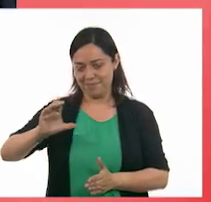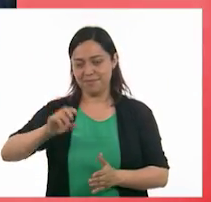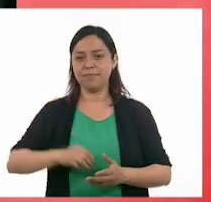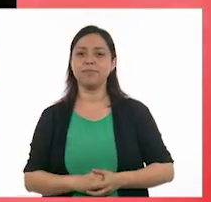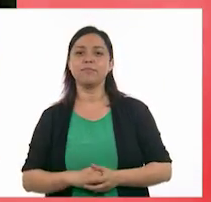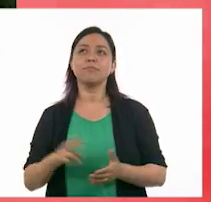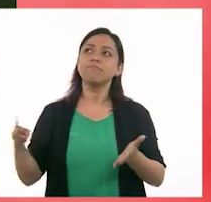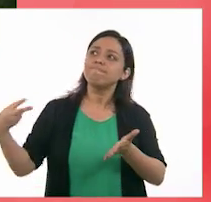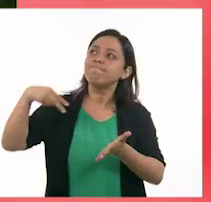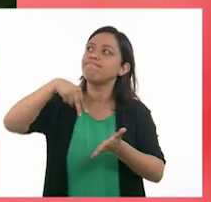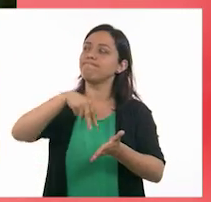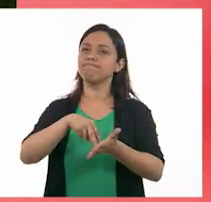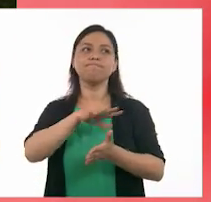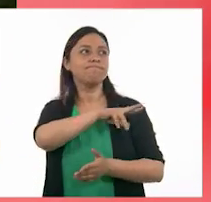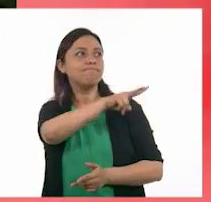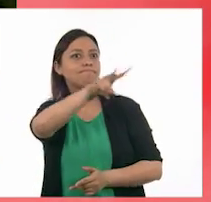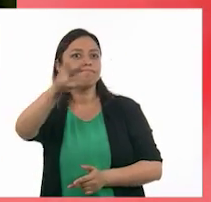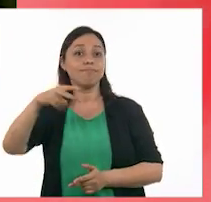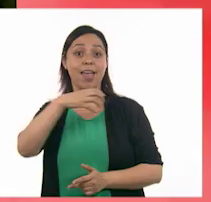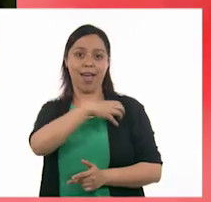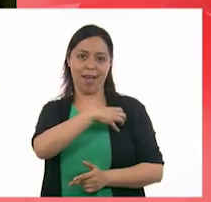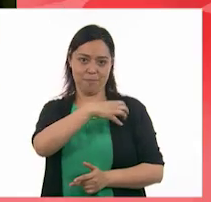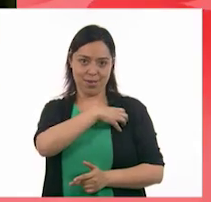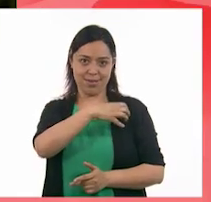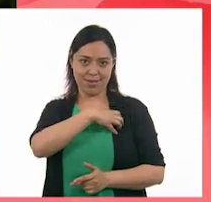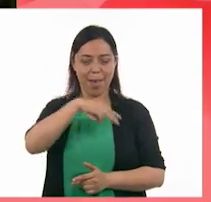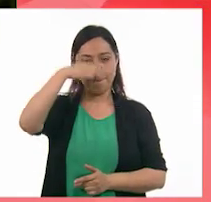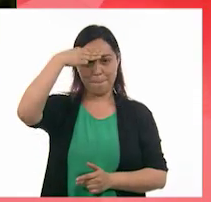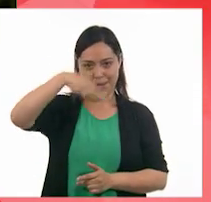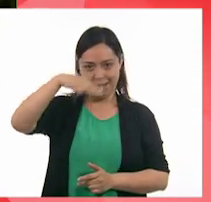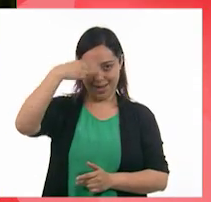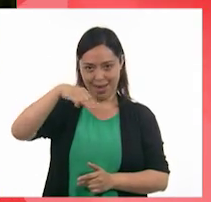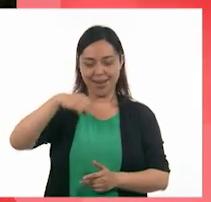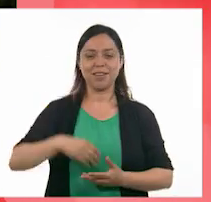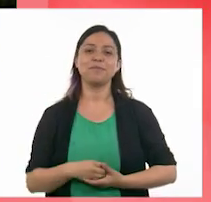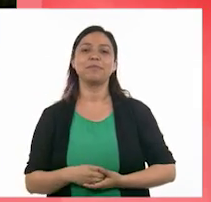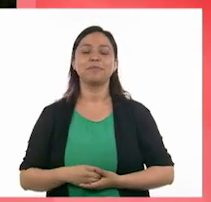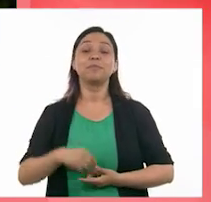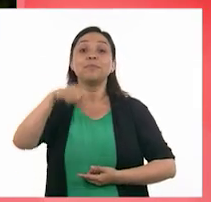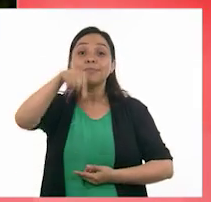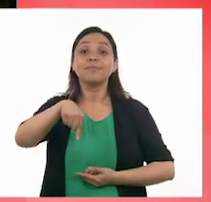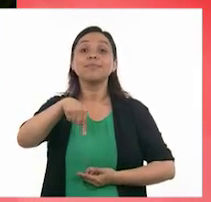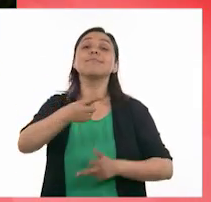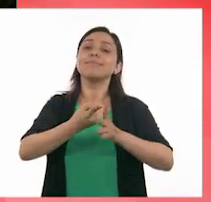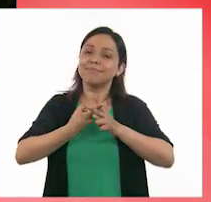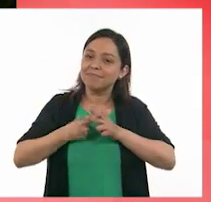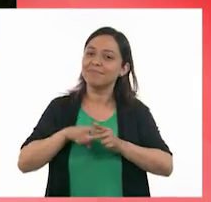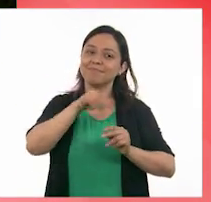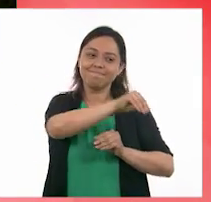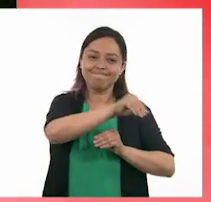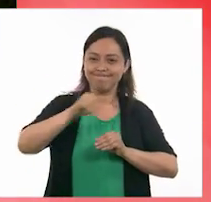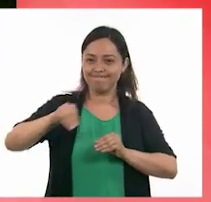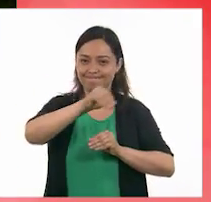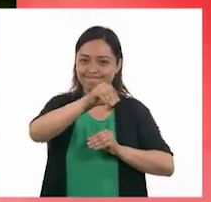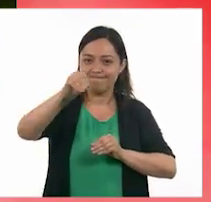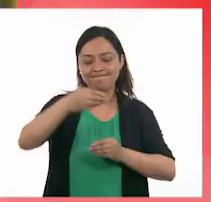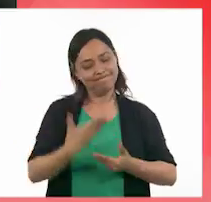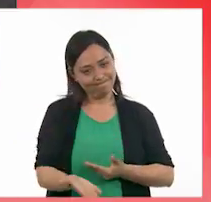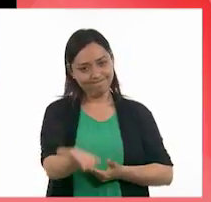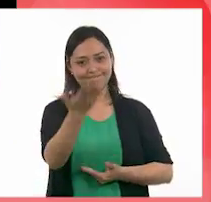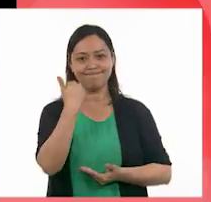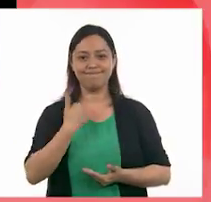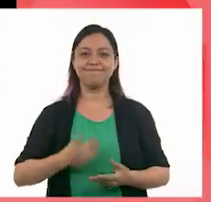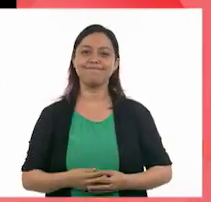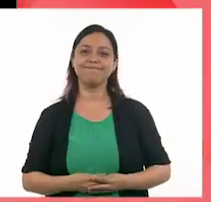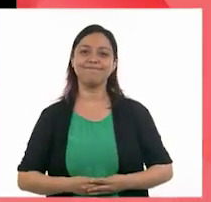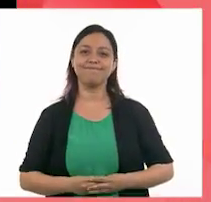Nos encontramos en la capital del estado, Mexicali. Aquí iniciamos este recorrido. Acompáñanos.